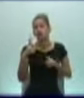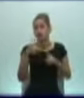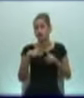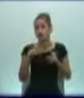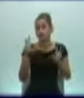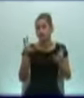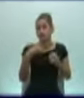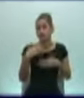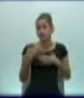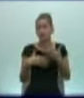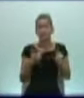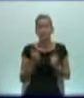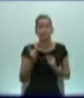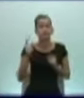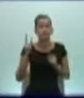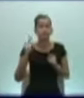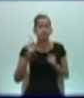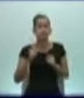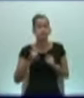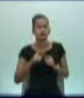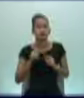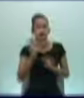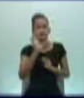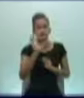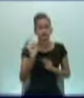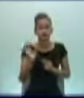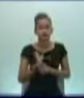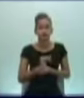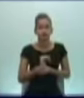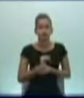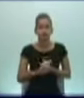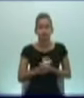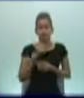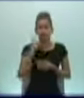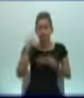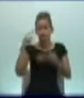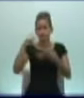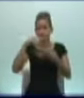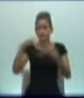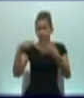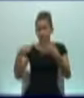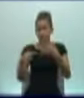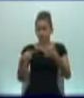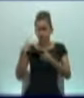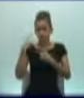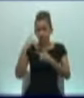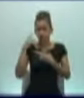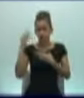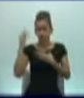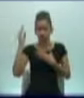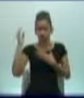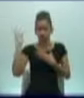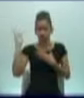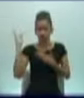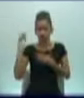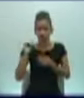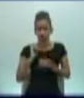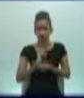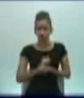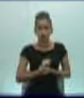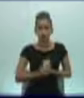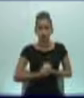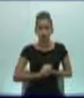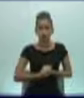de proporción, aplicar la propiedad fundamental de las proporciones, los problemas típicos de